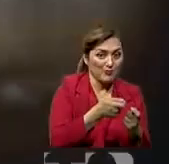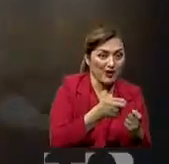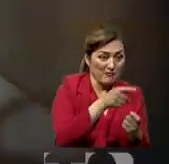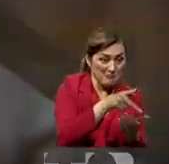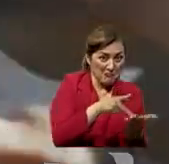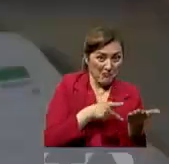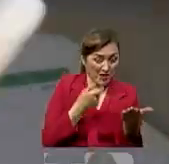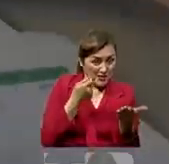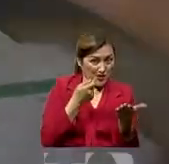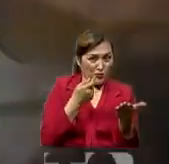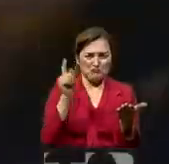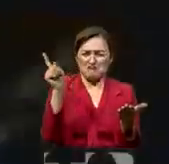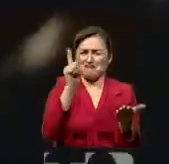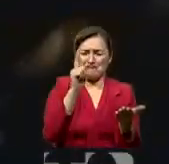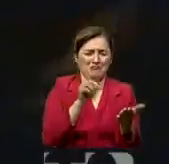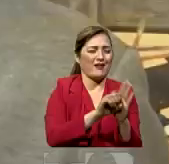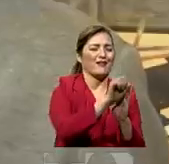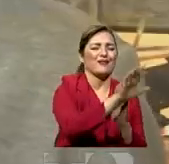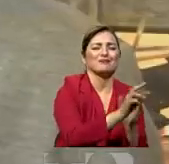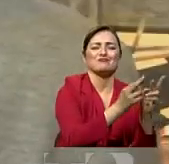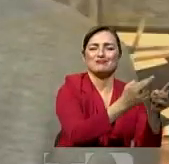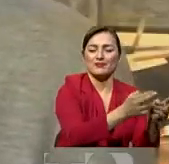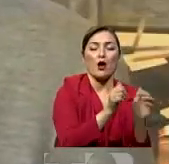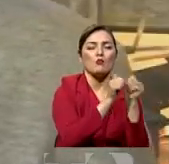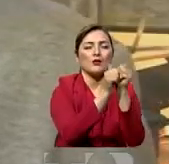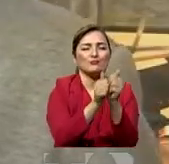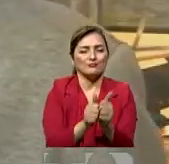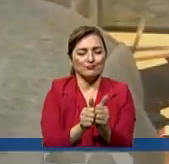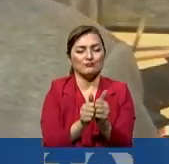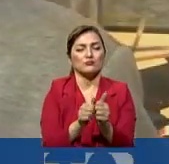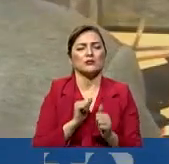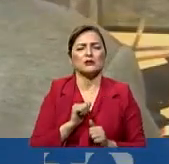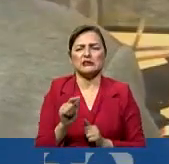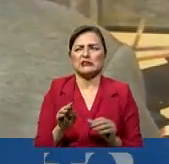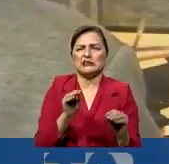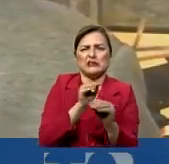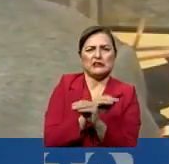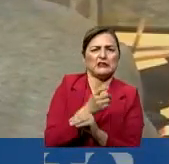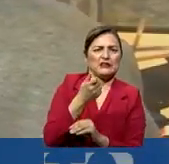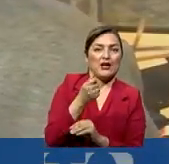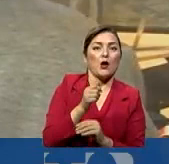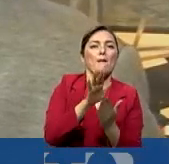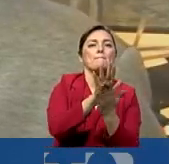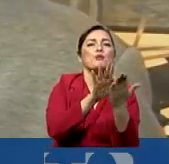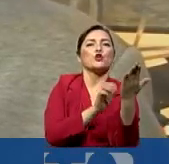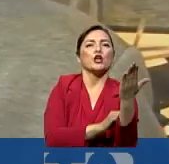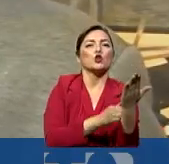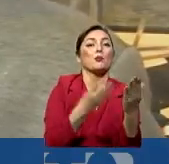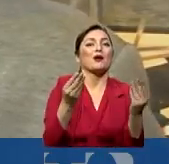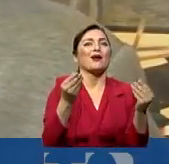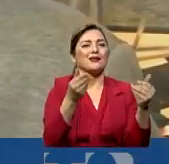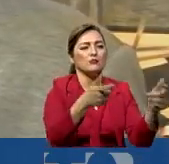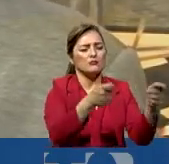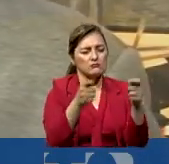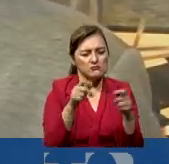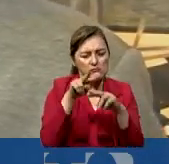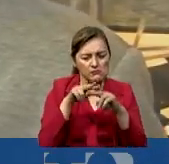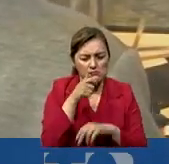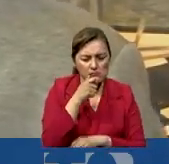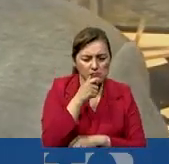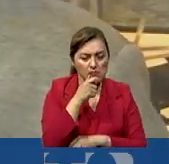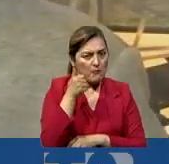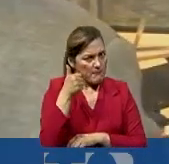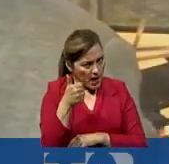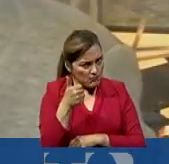y también acompañamiento y guía. No es un bono, no es una transferencia monetaria no condicionada. Buscamos proyectos de calidad. Buscamos que los